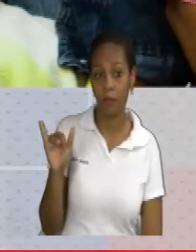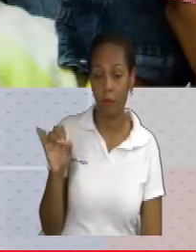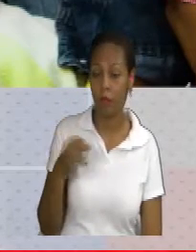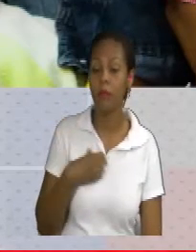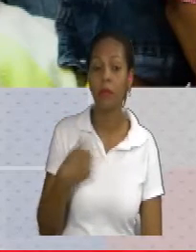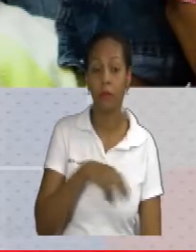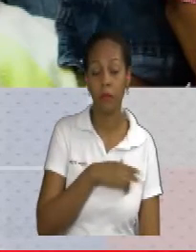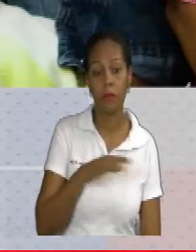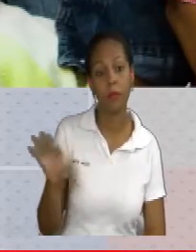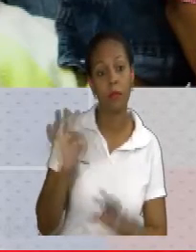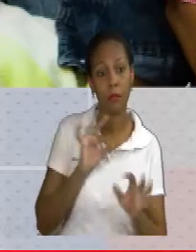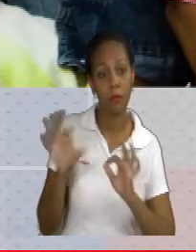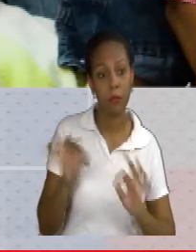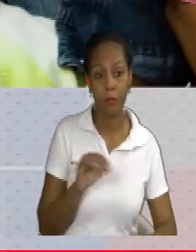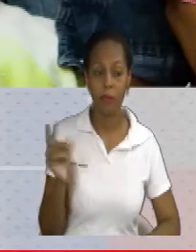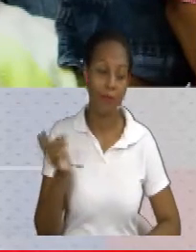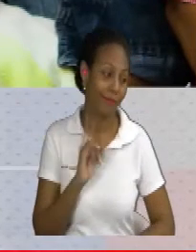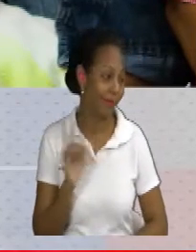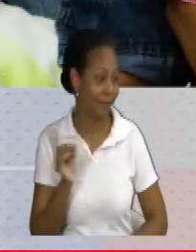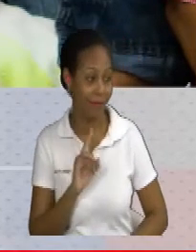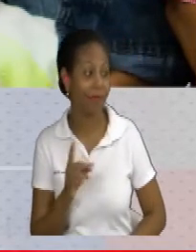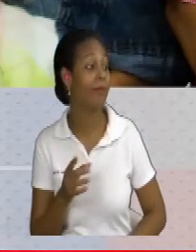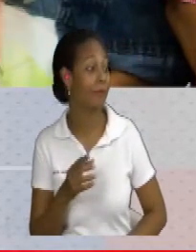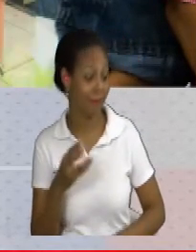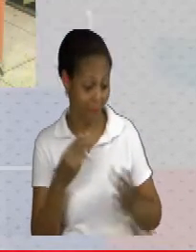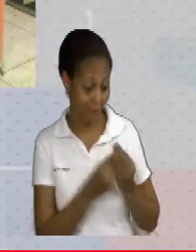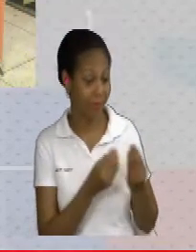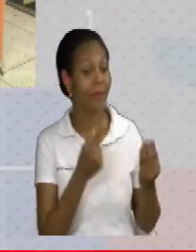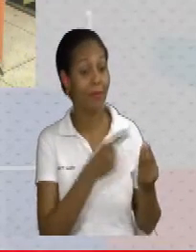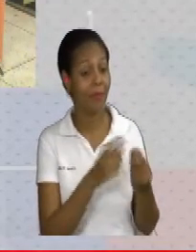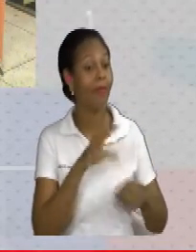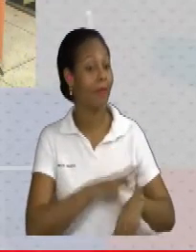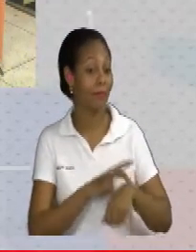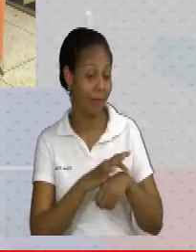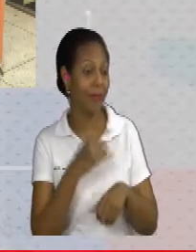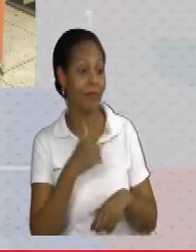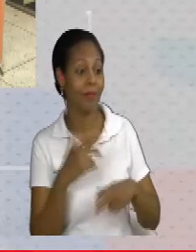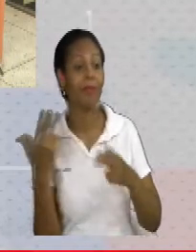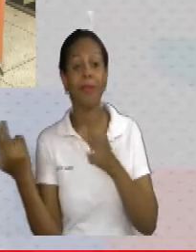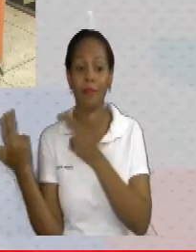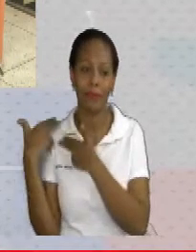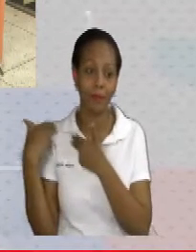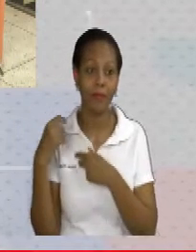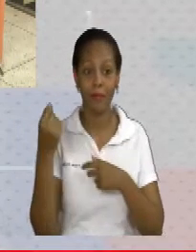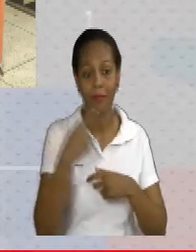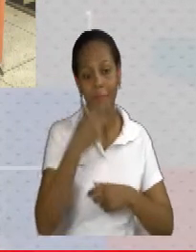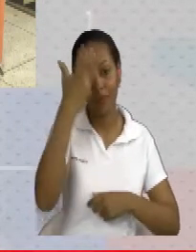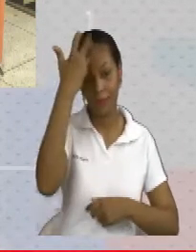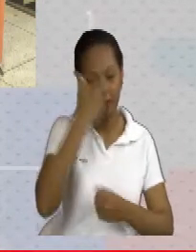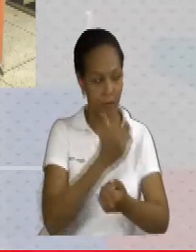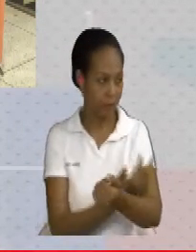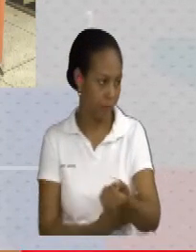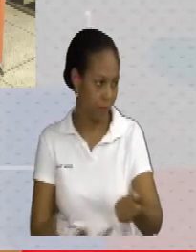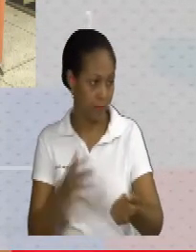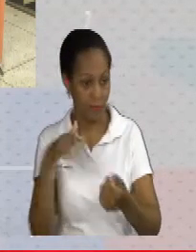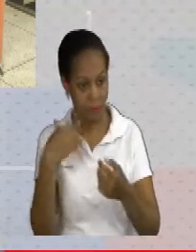es el equipo médico. Entonces se hace primero unos exámenes de laboratorio, luego la evaluación prequirúrgica y ahí se